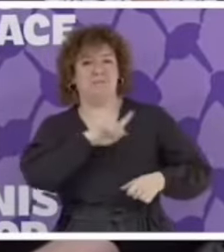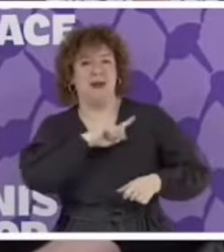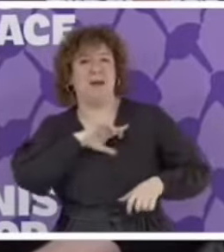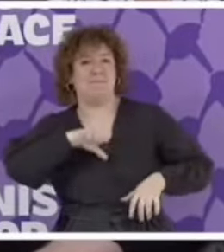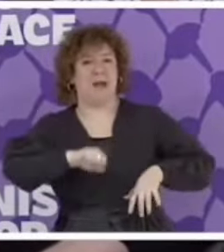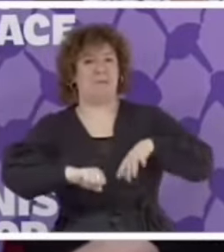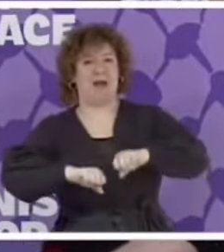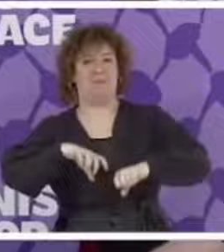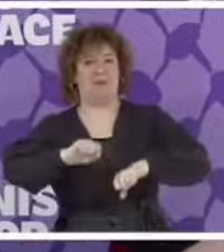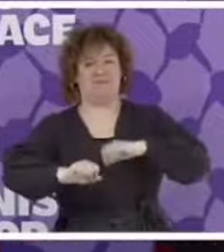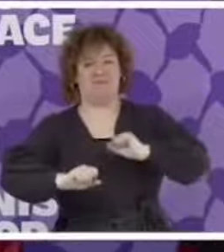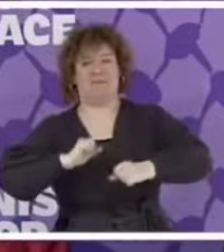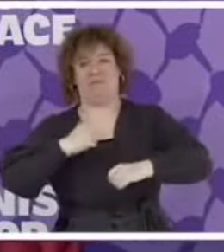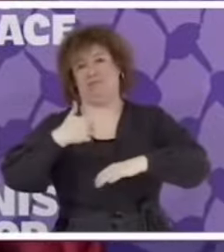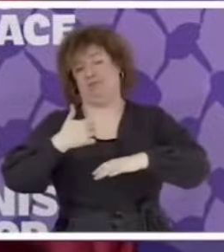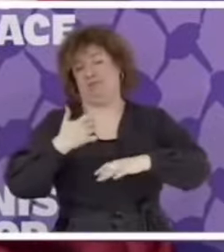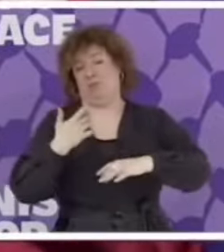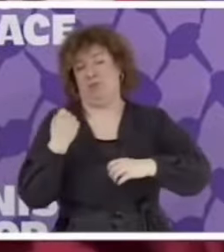en Ucrania.